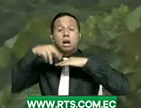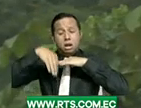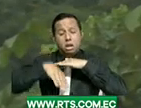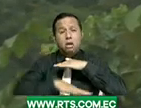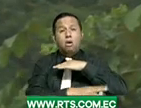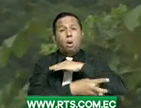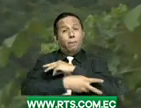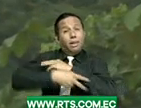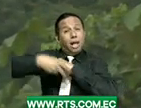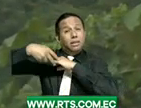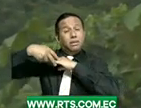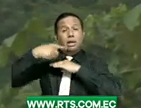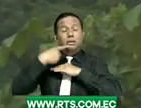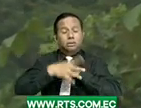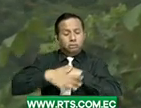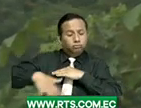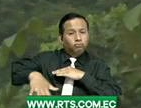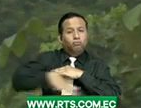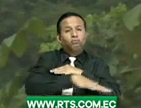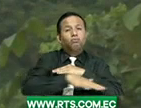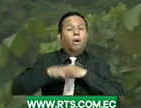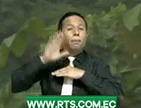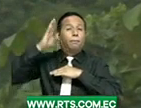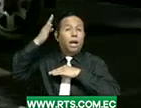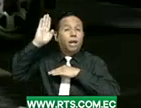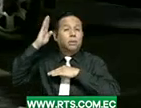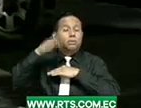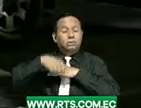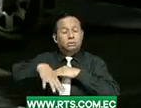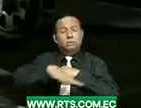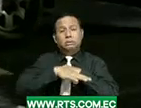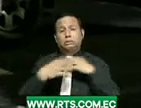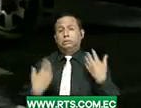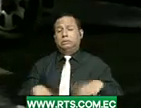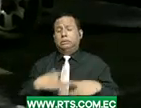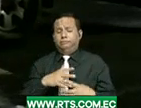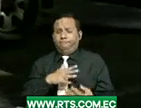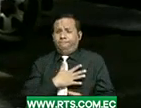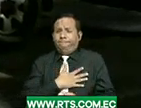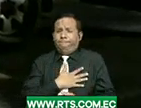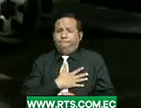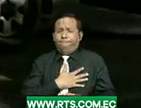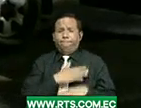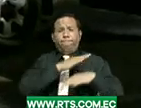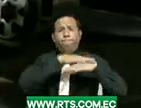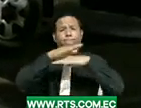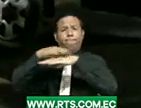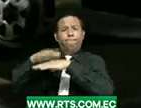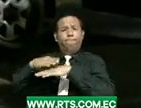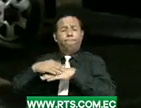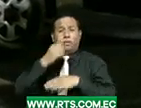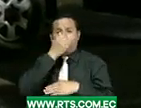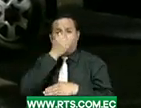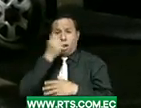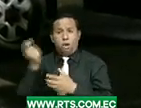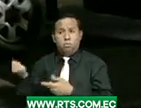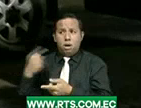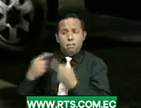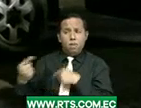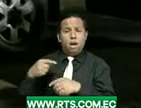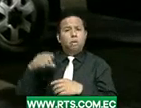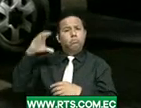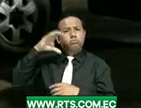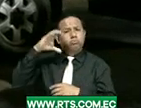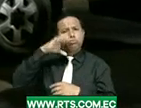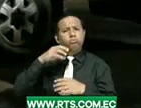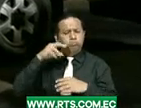Río Negro, Cantón Baños, en Tungurahua. Tras el lamentable suceso, fueron alertados efectivos del Cuerpo de Bomberos de Baños para que inicien